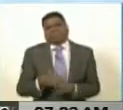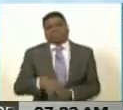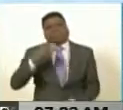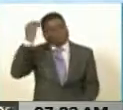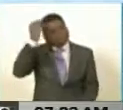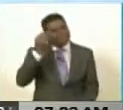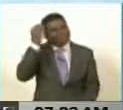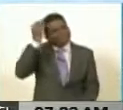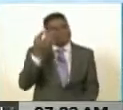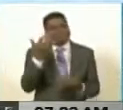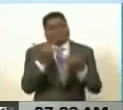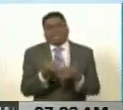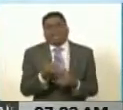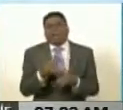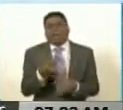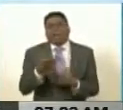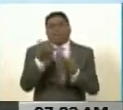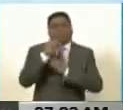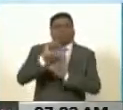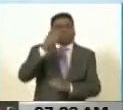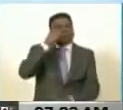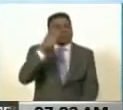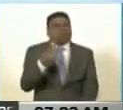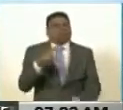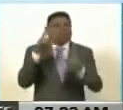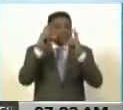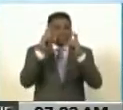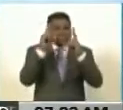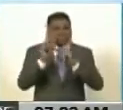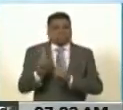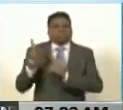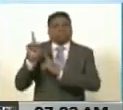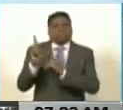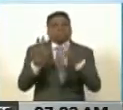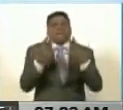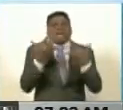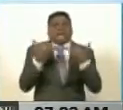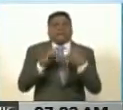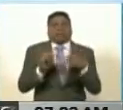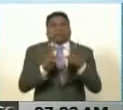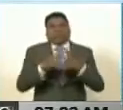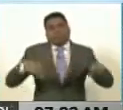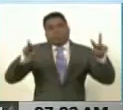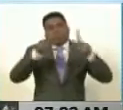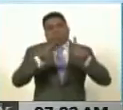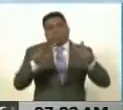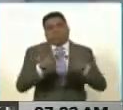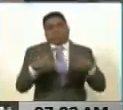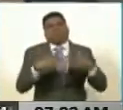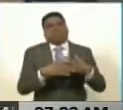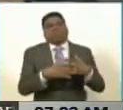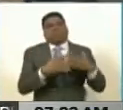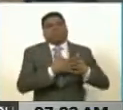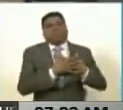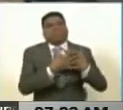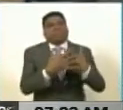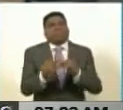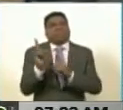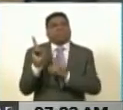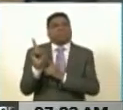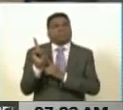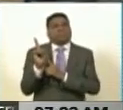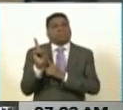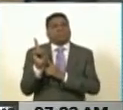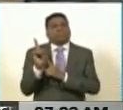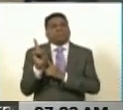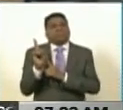al respecto como defensor del pueblo. Y también tenemos la fotografía para que la gente vea que realmente hay una voluntad del gobierno bolivariano con los enviados especiales. La tiene el equipo de producción. Ahí vemos al